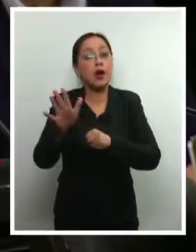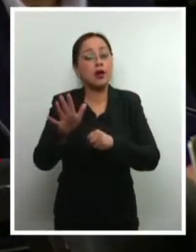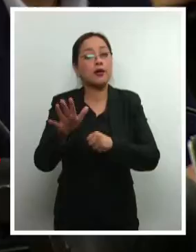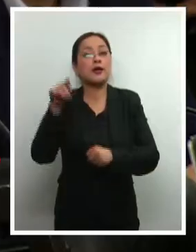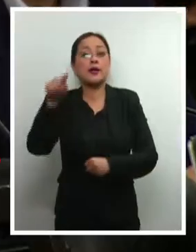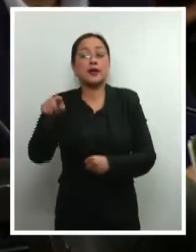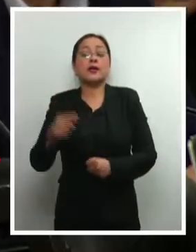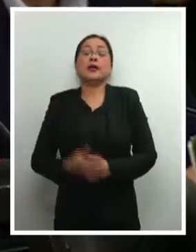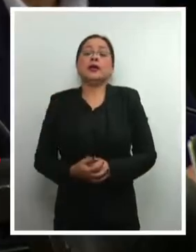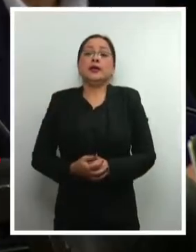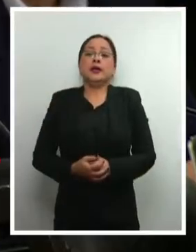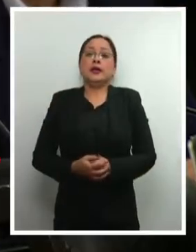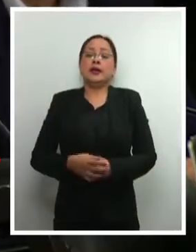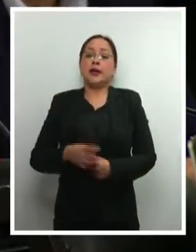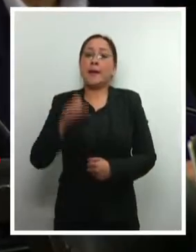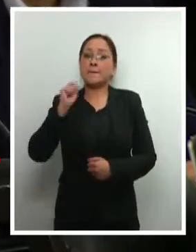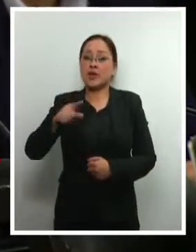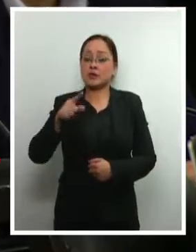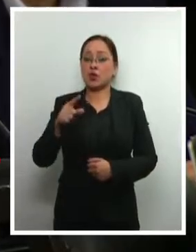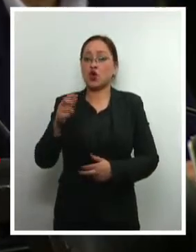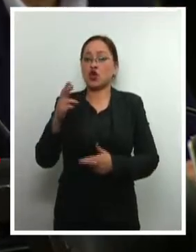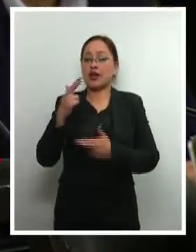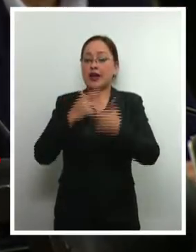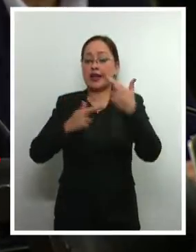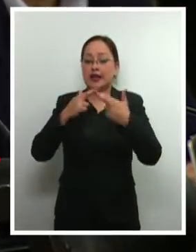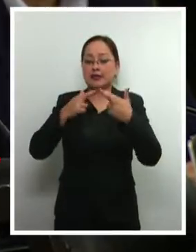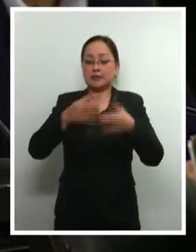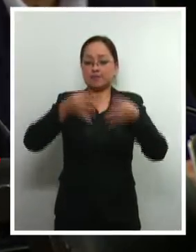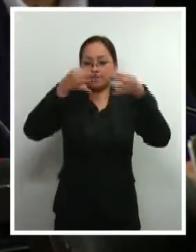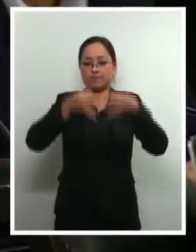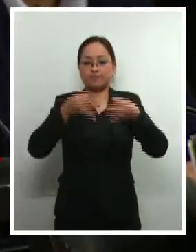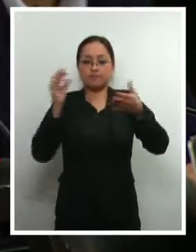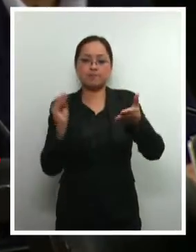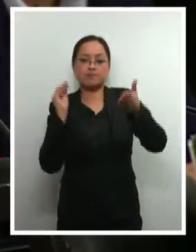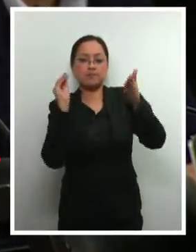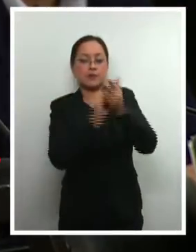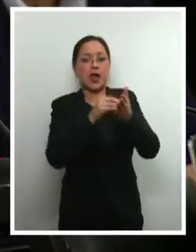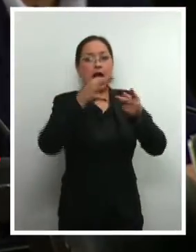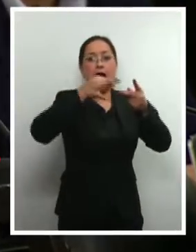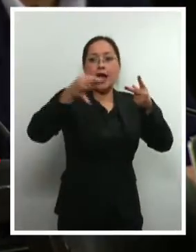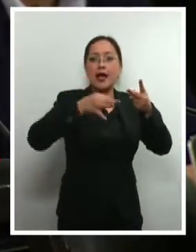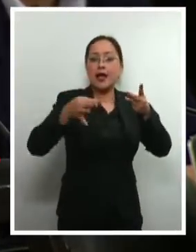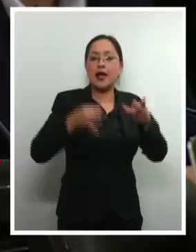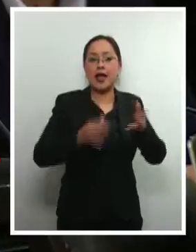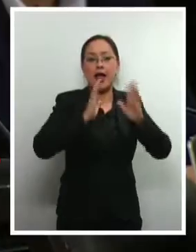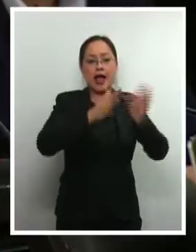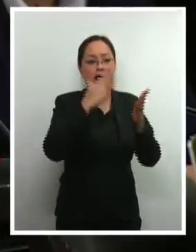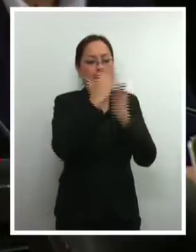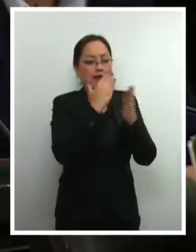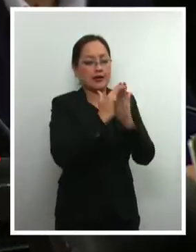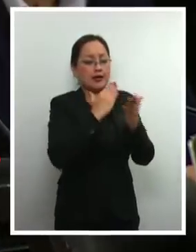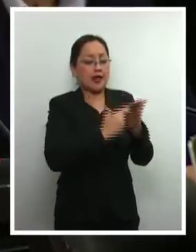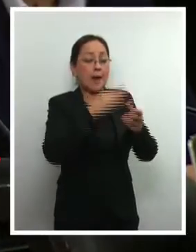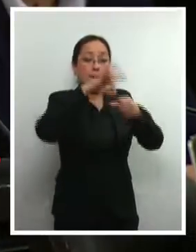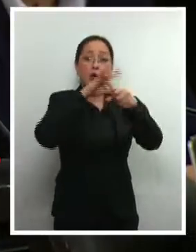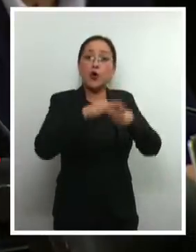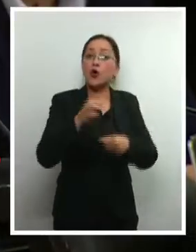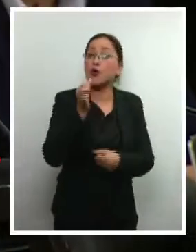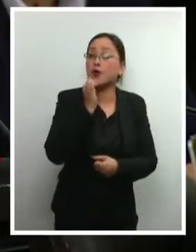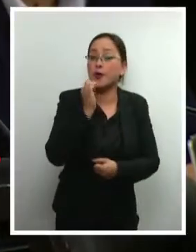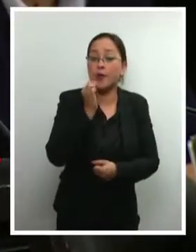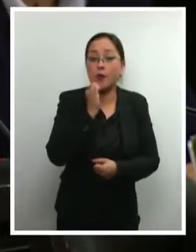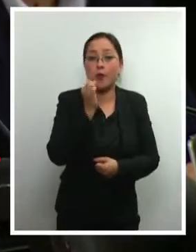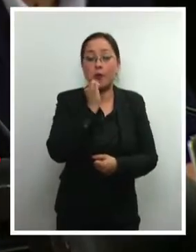proponiendo regresar al proyecto original, es decir, a las disposiciones que no fueron